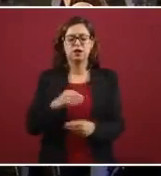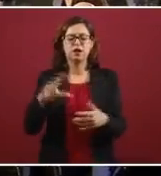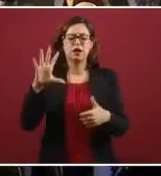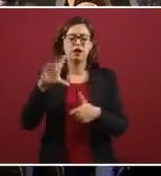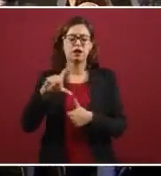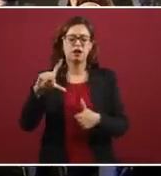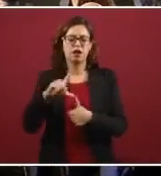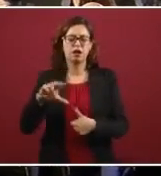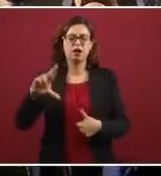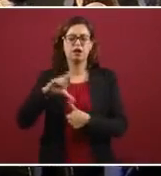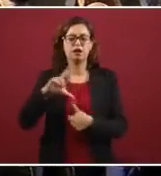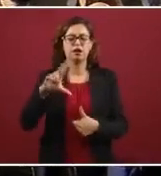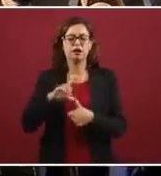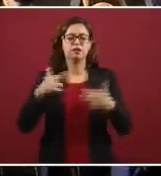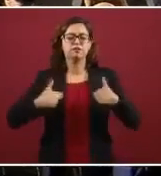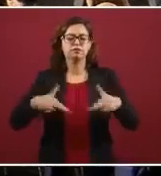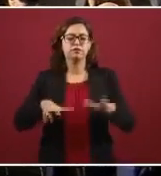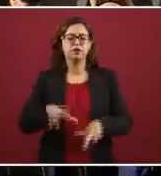Organización de las Naciones Unidas.